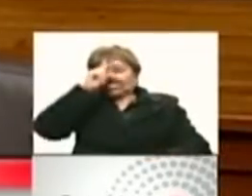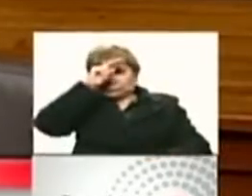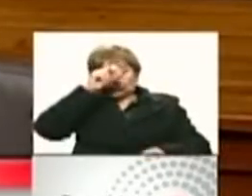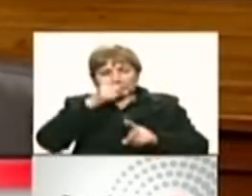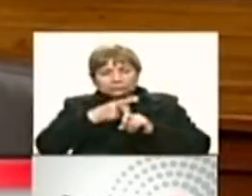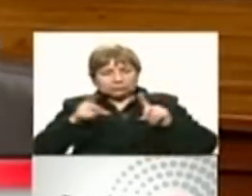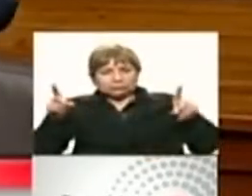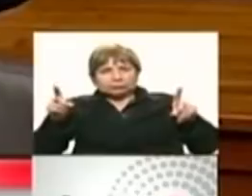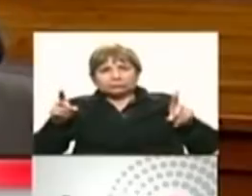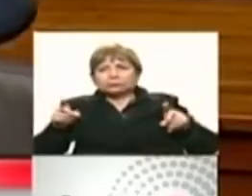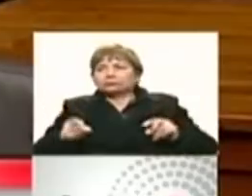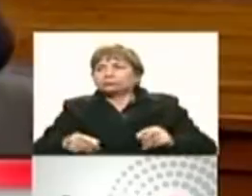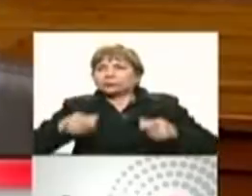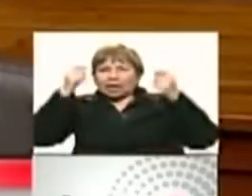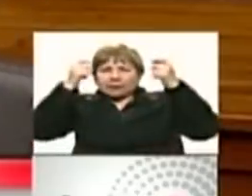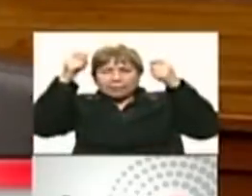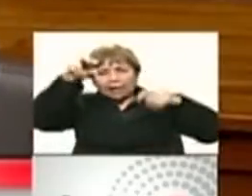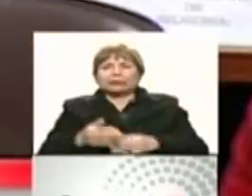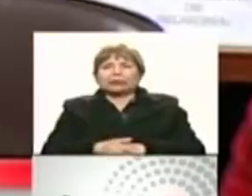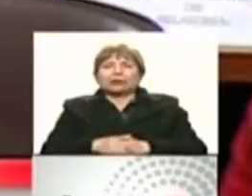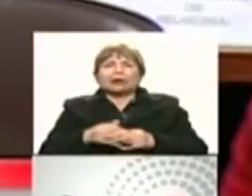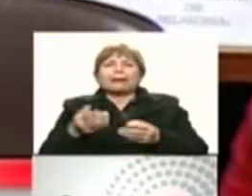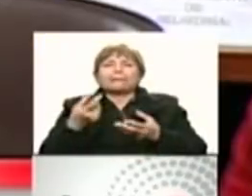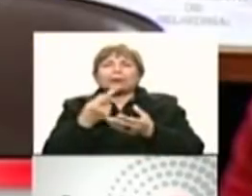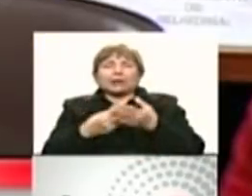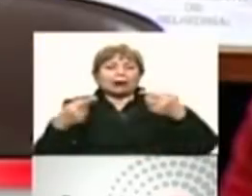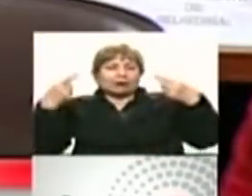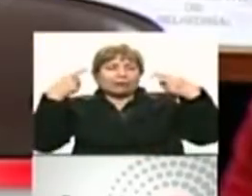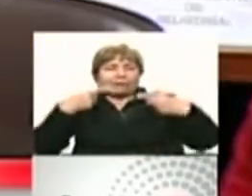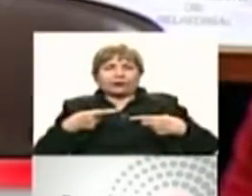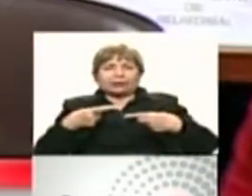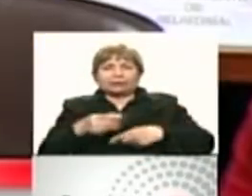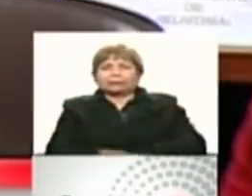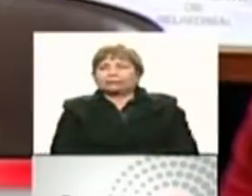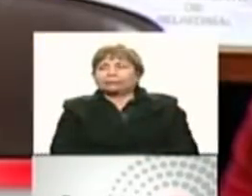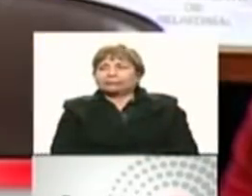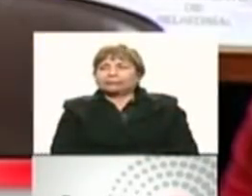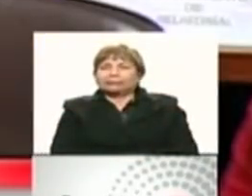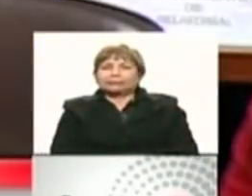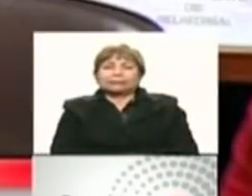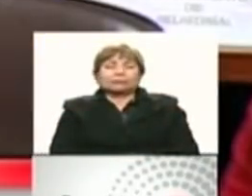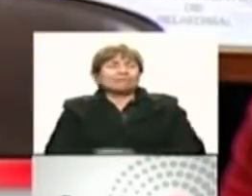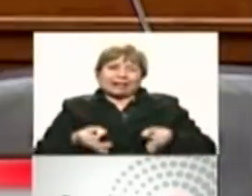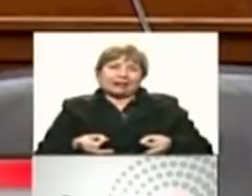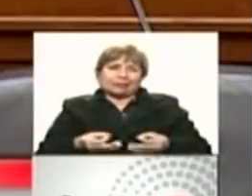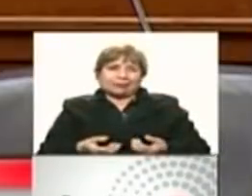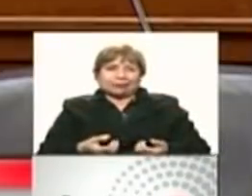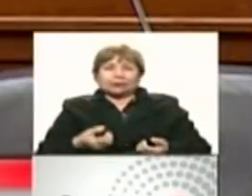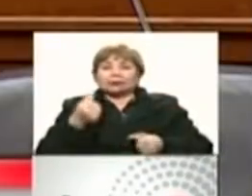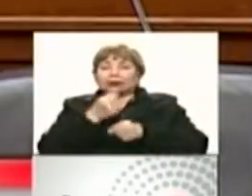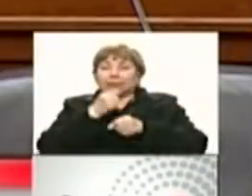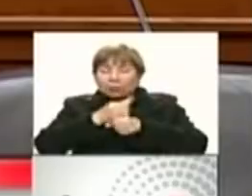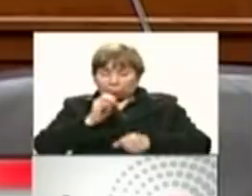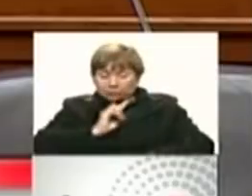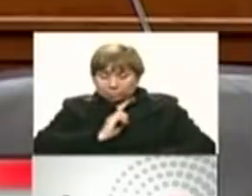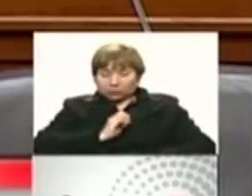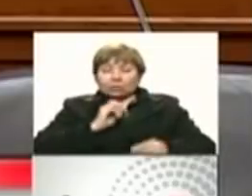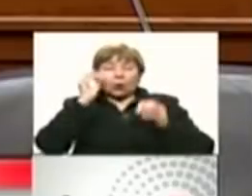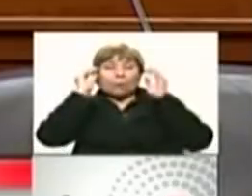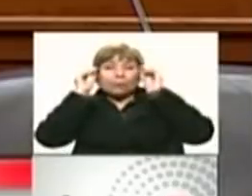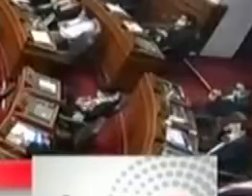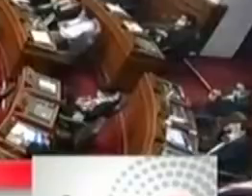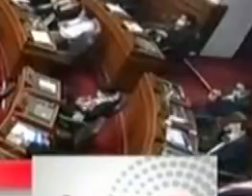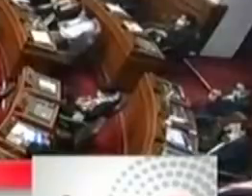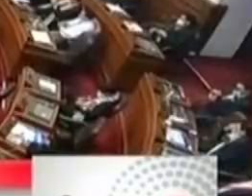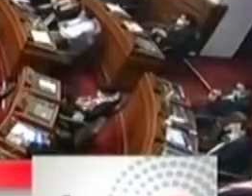¿no? Contrariamente a lo que se preveía antes de la sesión de ayer. Uh-huh. Debemos también tener en cuenta en el escenario